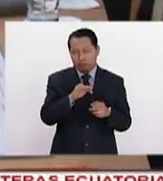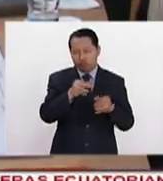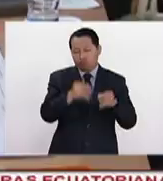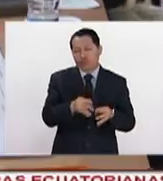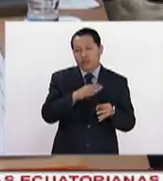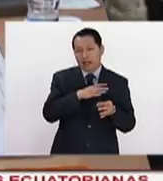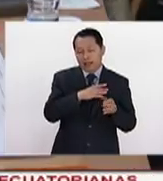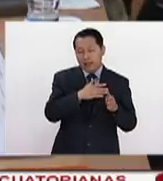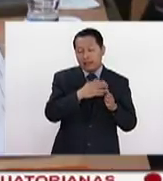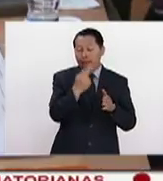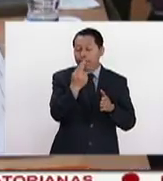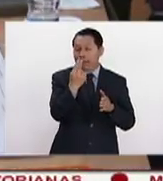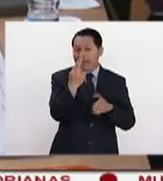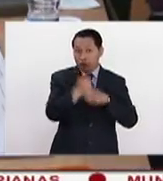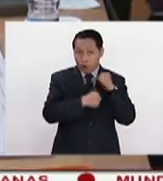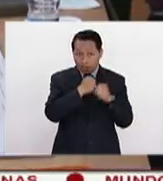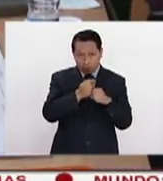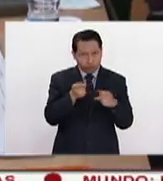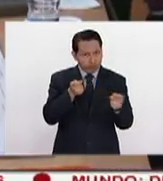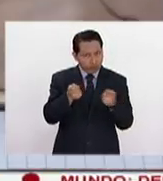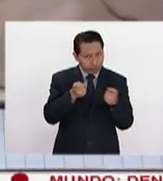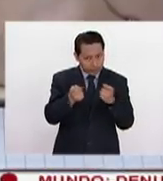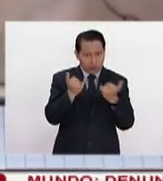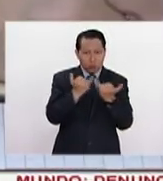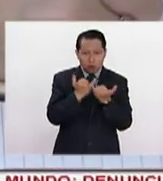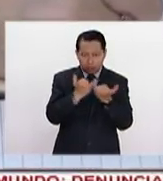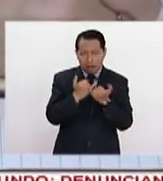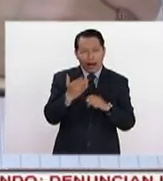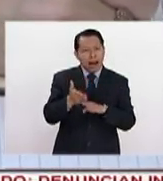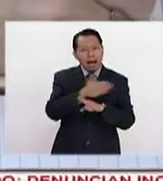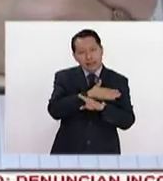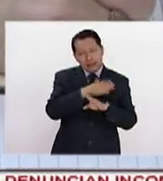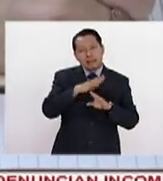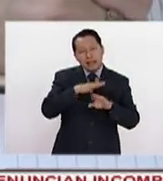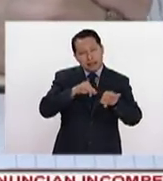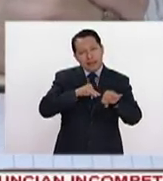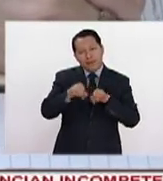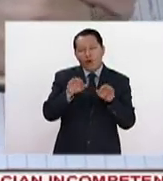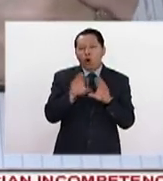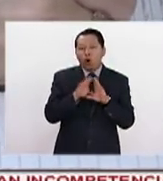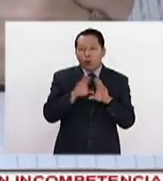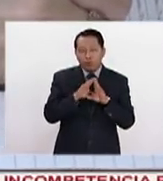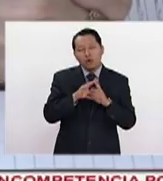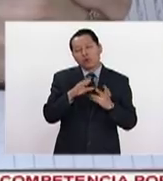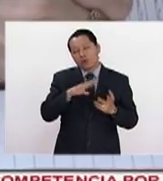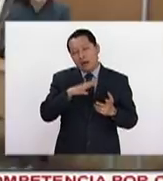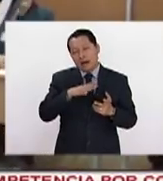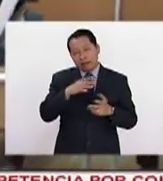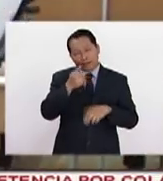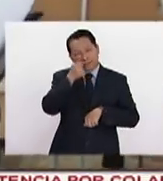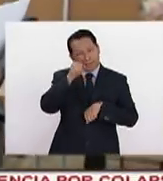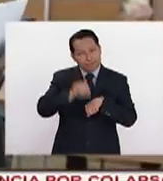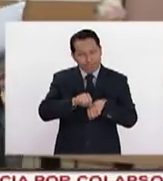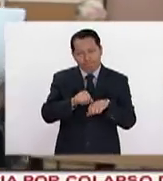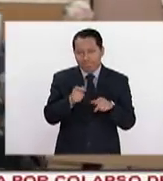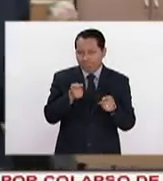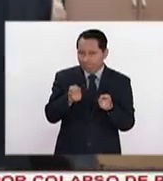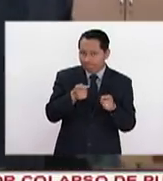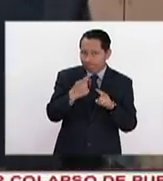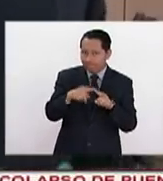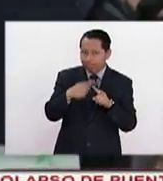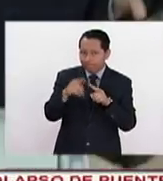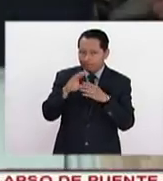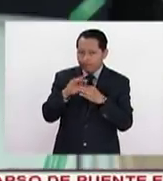ministro. Bueno, sin duda uno de los retos más importantes se verá este mismo año, el tema de tener